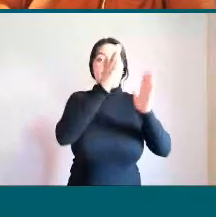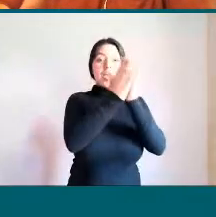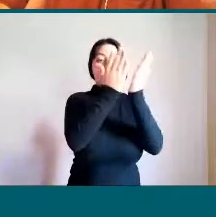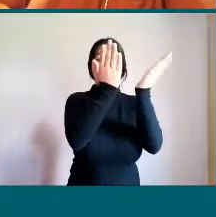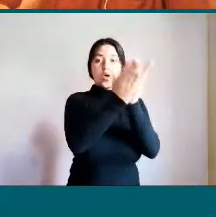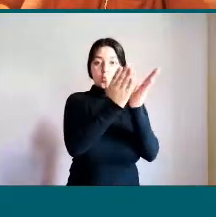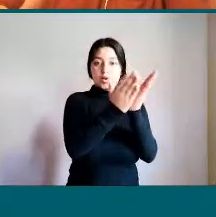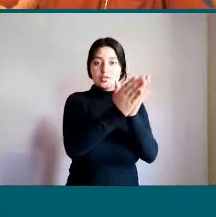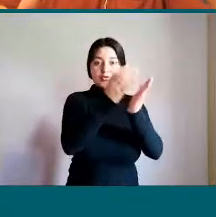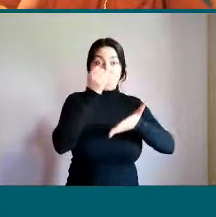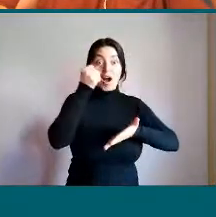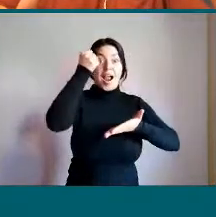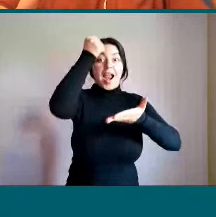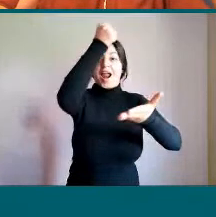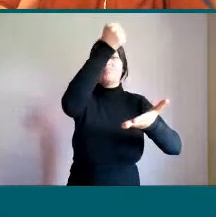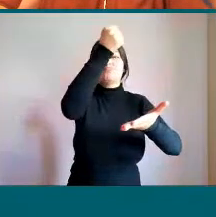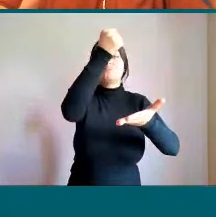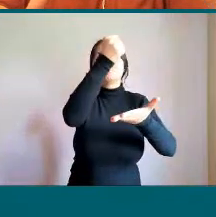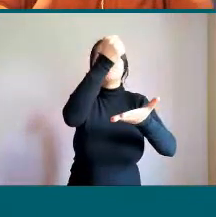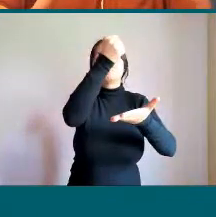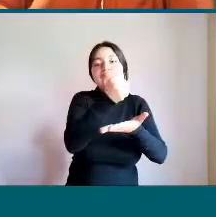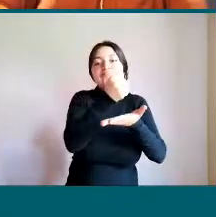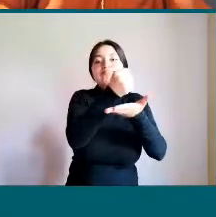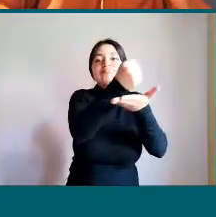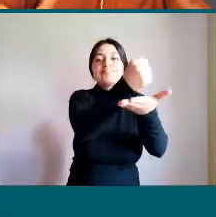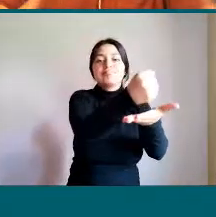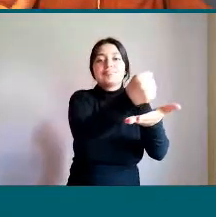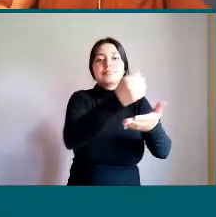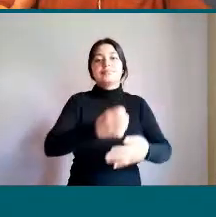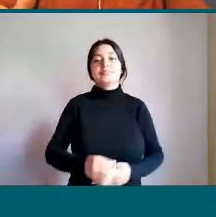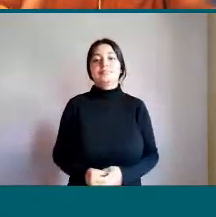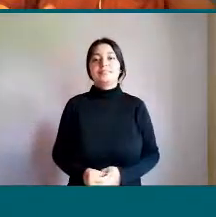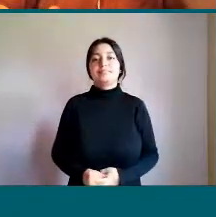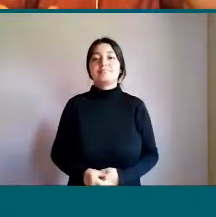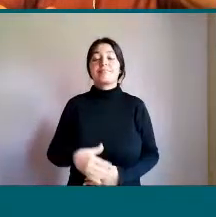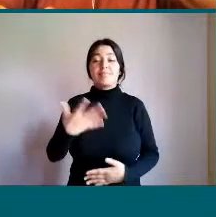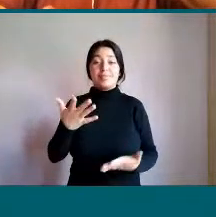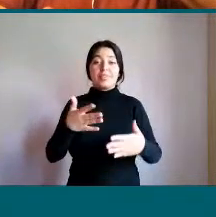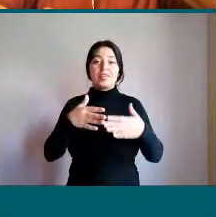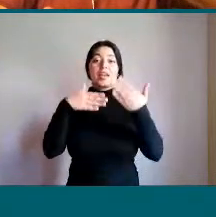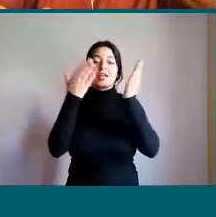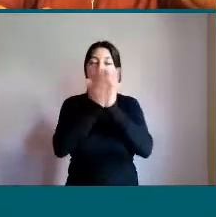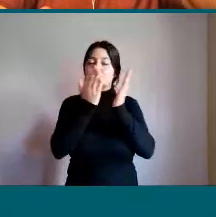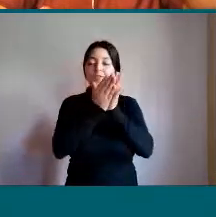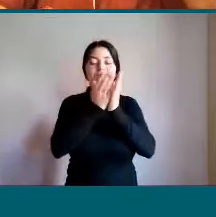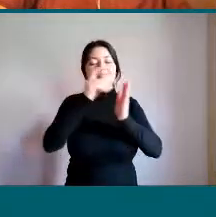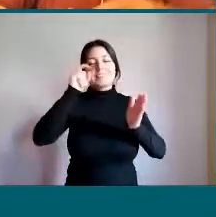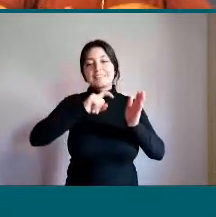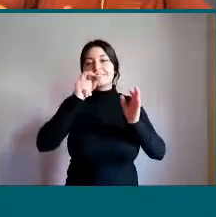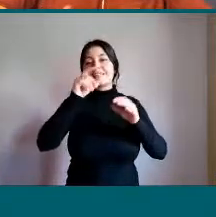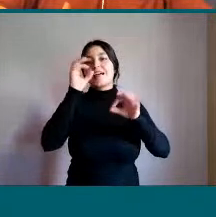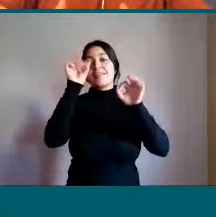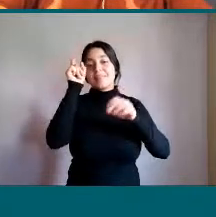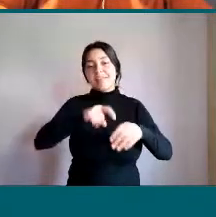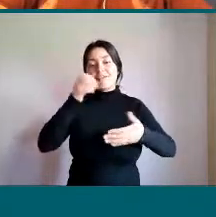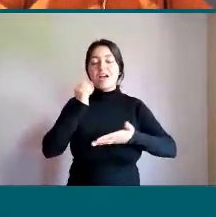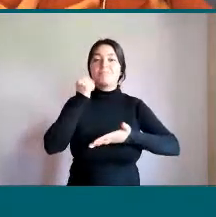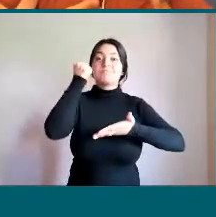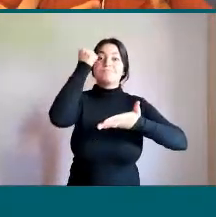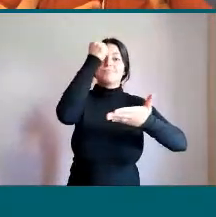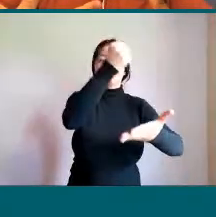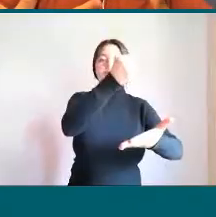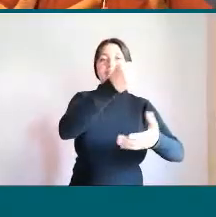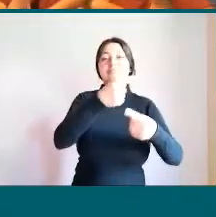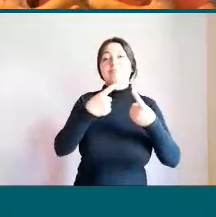mucho invertir dinero. Y con esto hay una falta cantidad de recursos. Eso hace que el profesorado tenga que poner